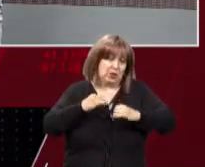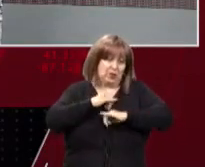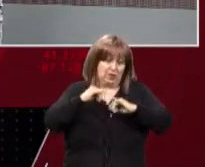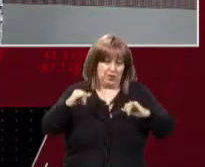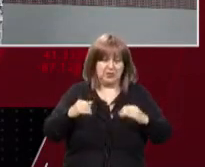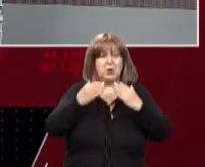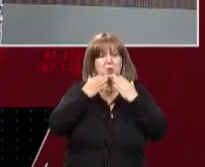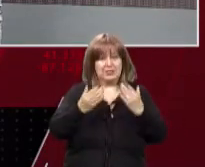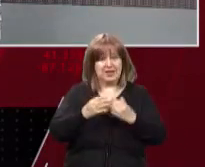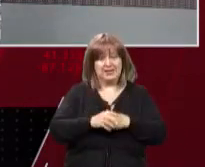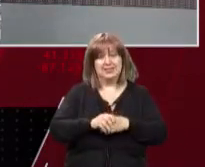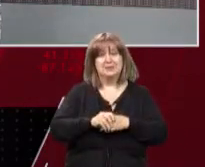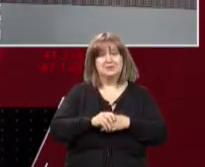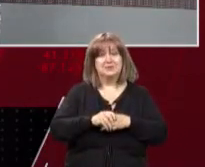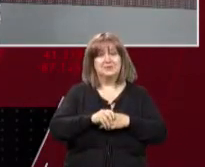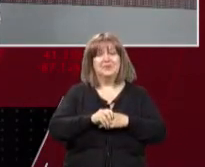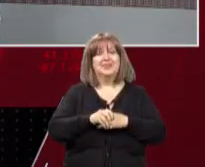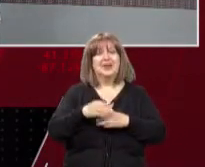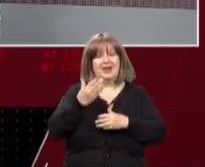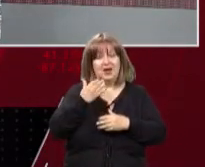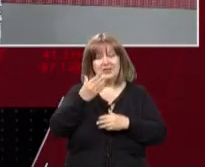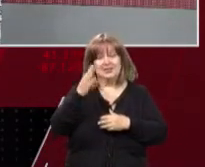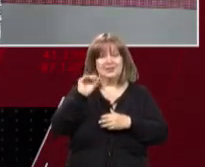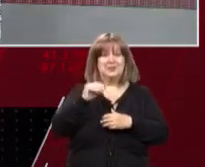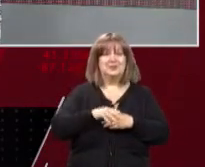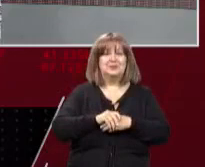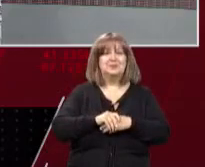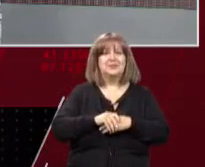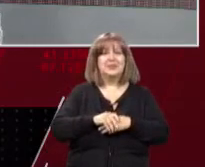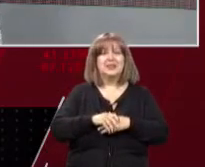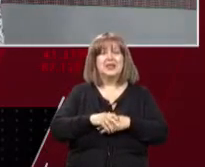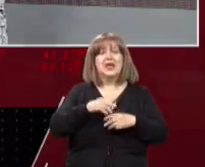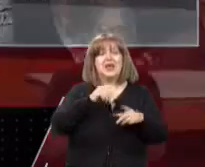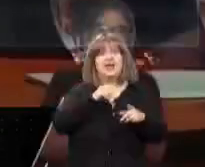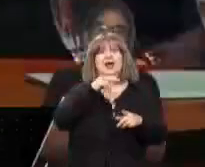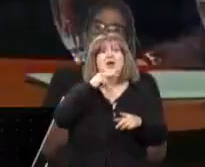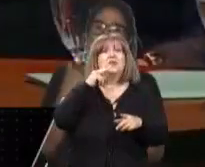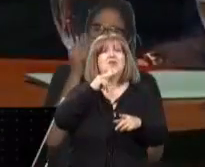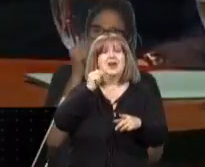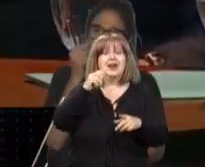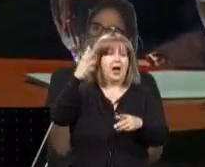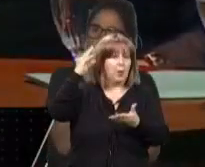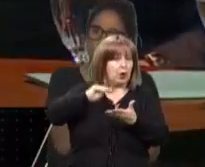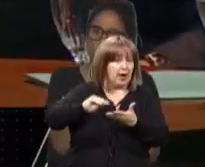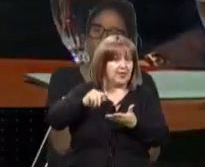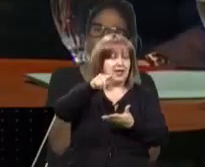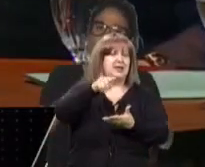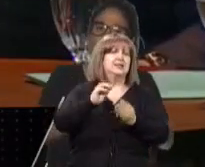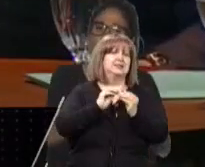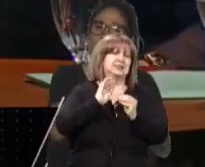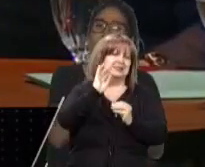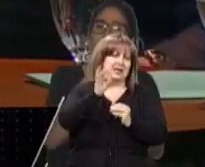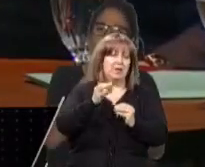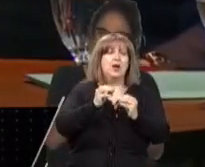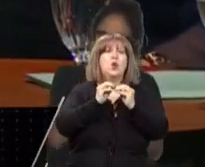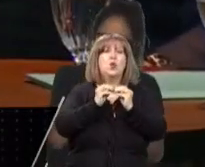Pero desde ya, muchas gracias. Gracias a ustedes. Hasta luego. Viviana Hasta luego. Weigel, abogada, participa actualmente de los juicios